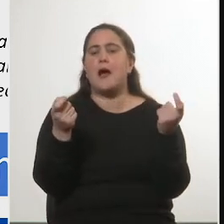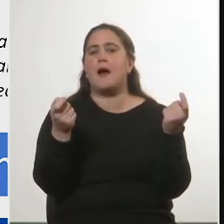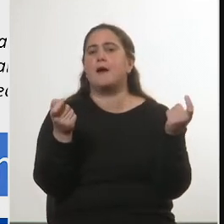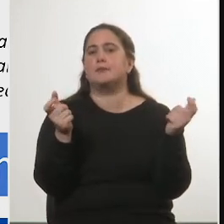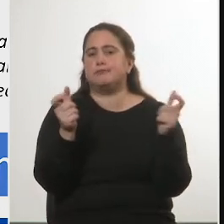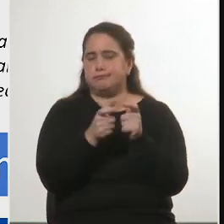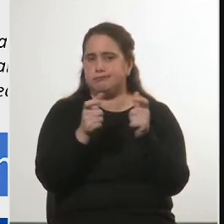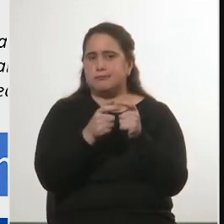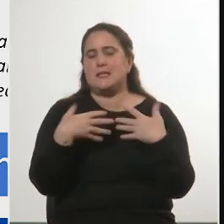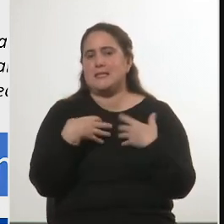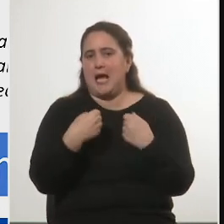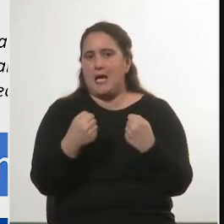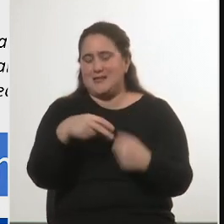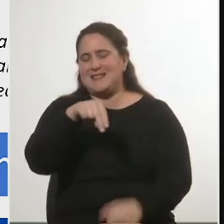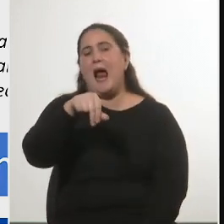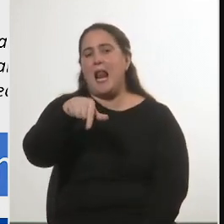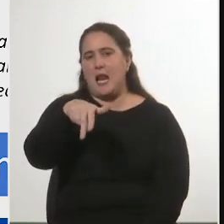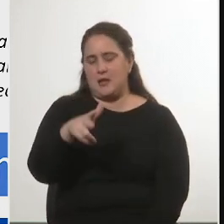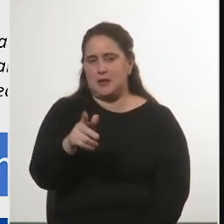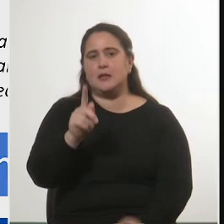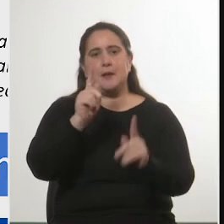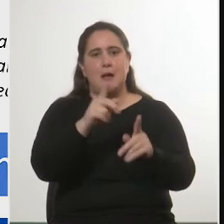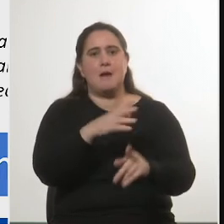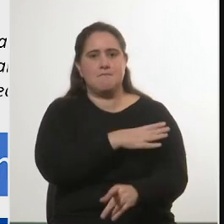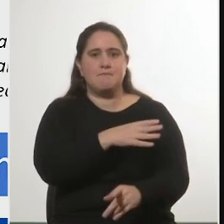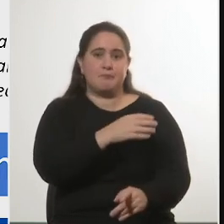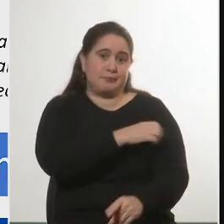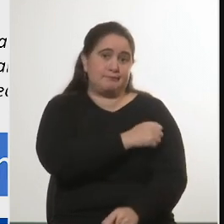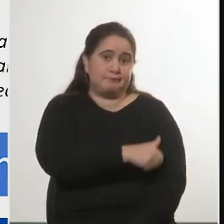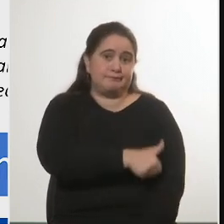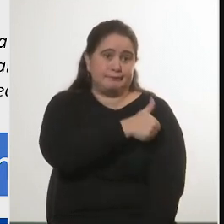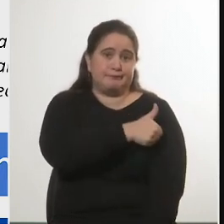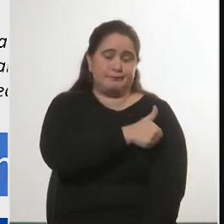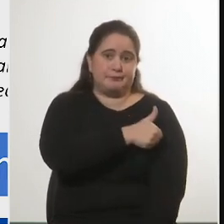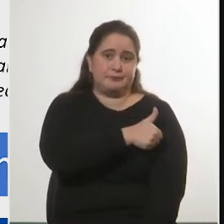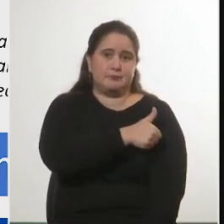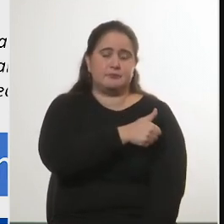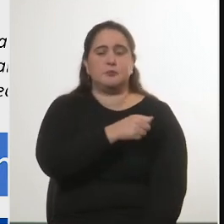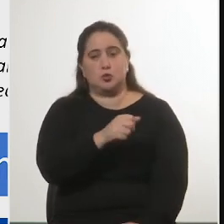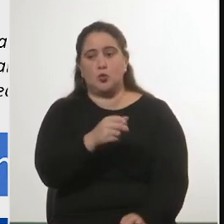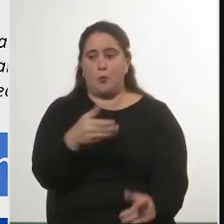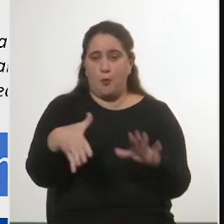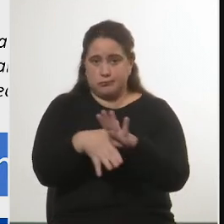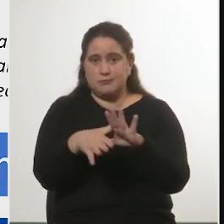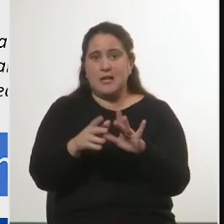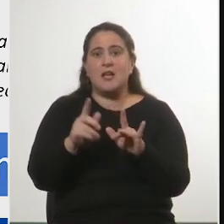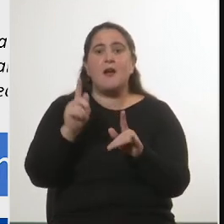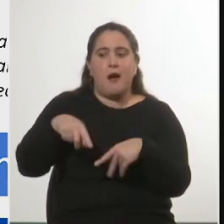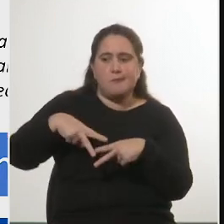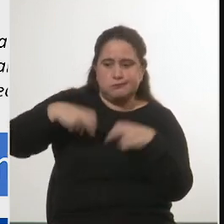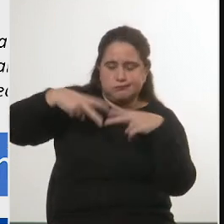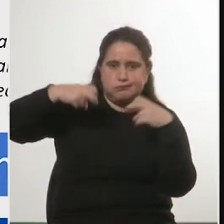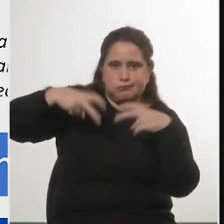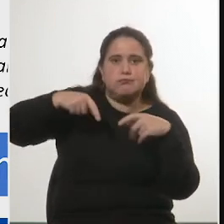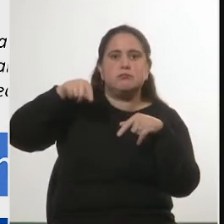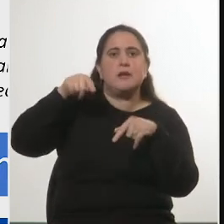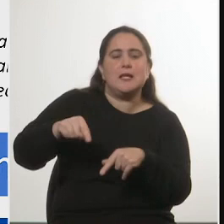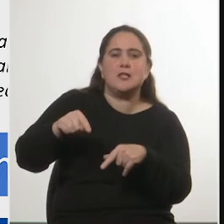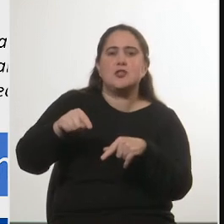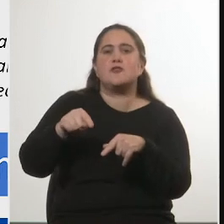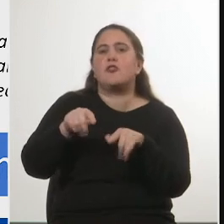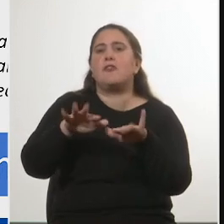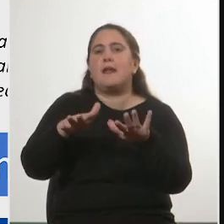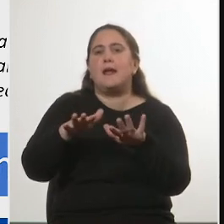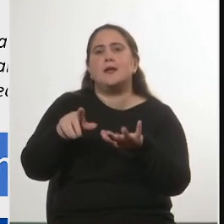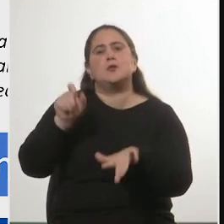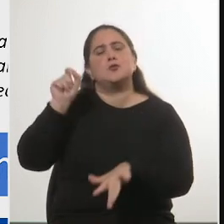la salinidad del agua y la presión de la arteria, de la presión arterial proviene de estudios de corte basados